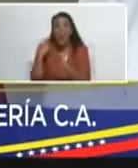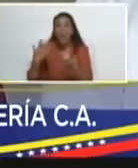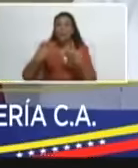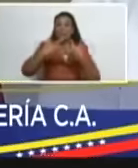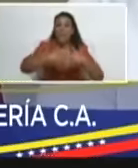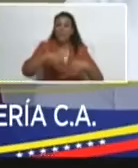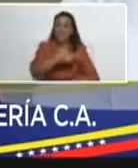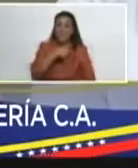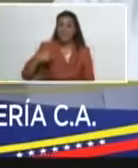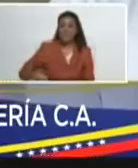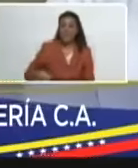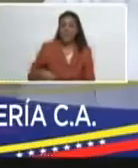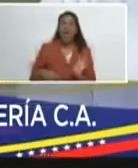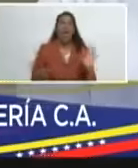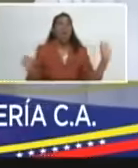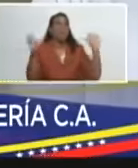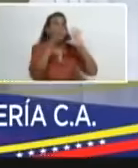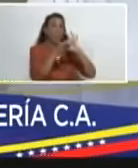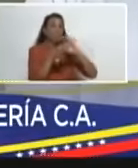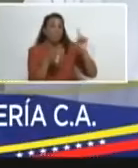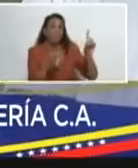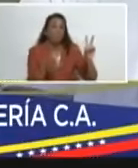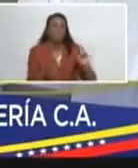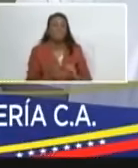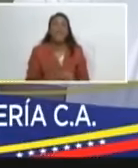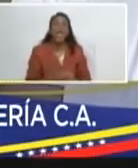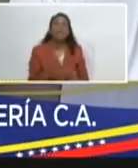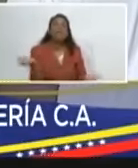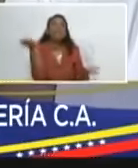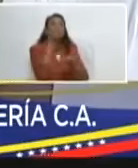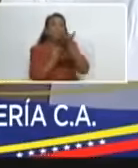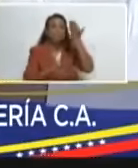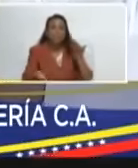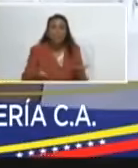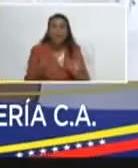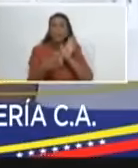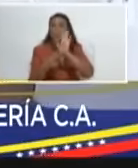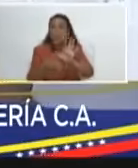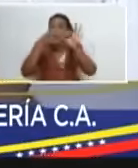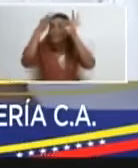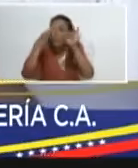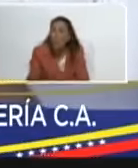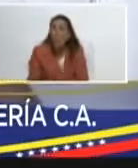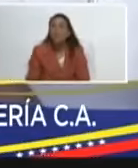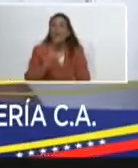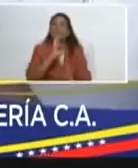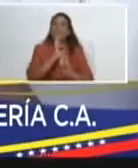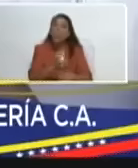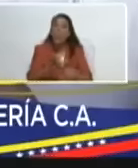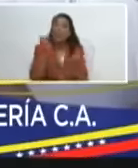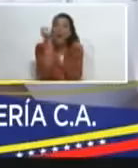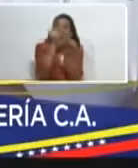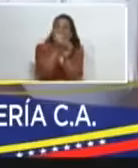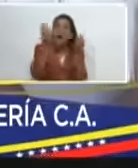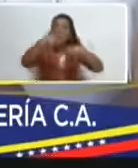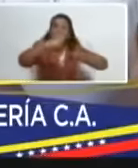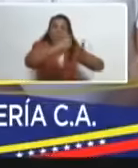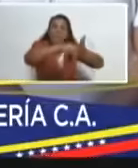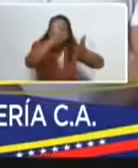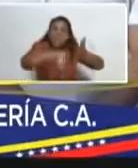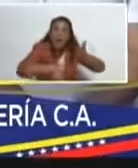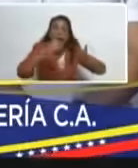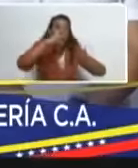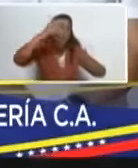República Bolivariana de Venezuela y la República Popular China, es la expresión concreta de esos resultados y de esos acuerdos que en